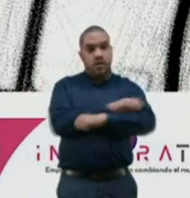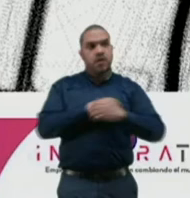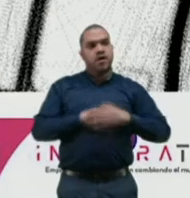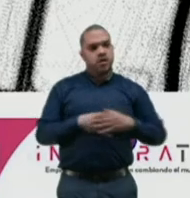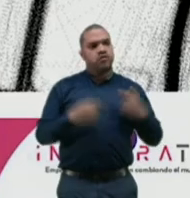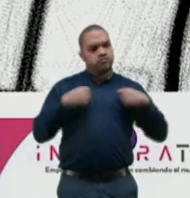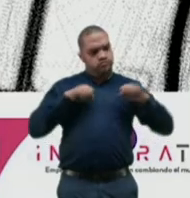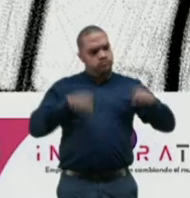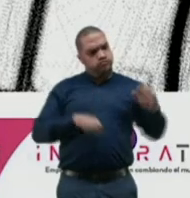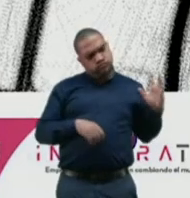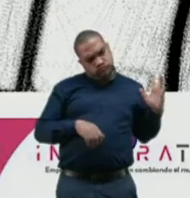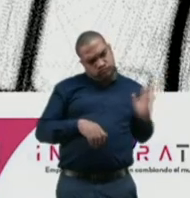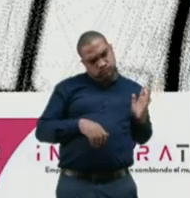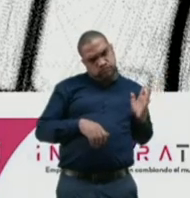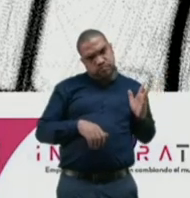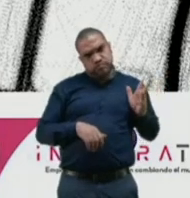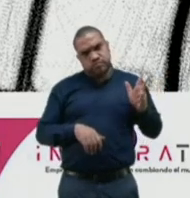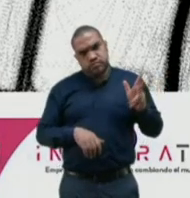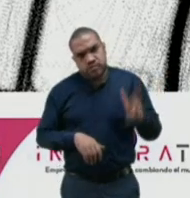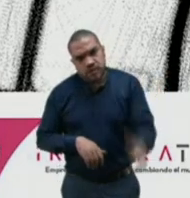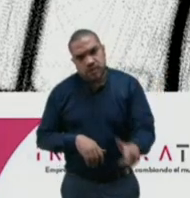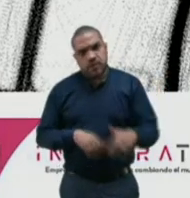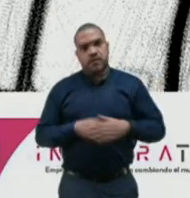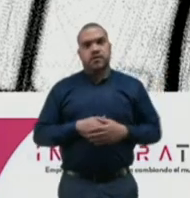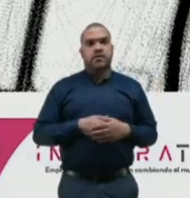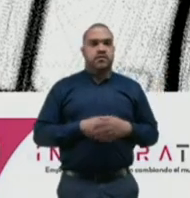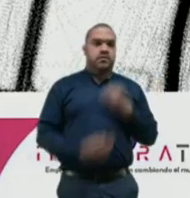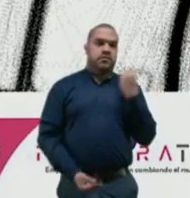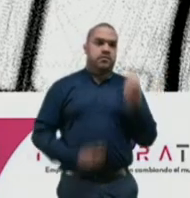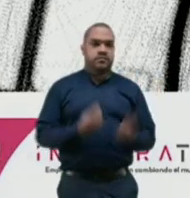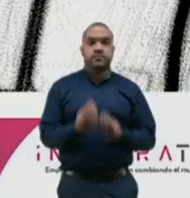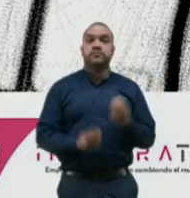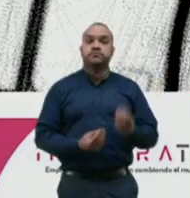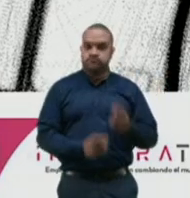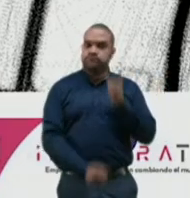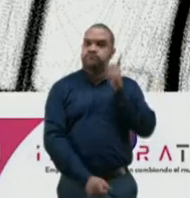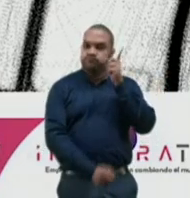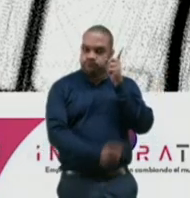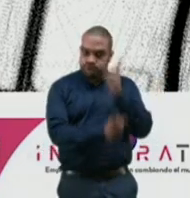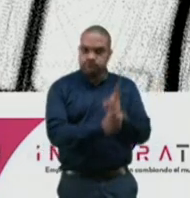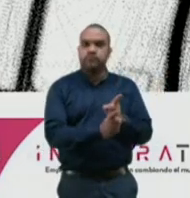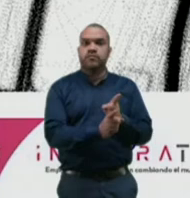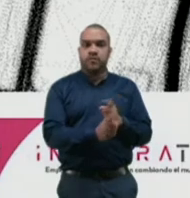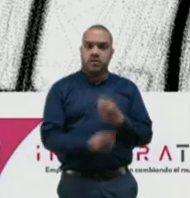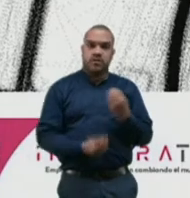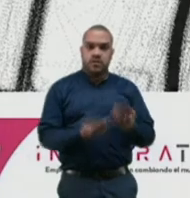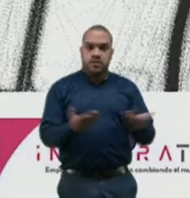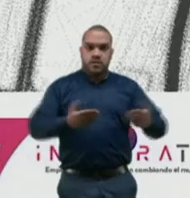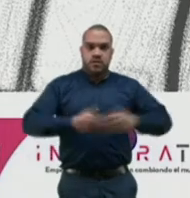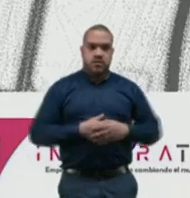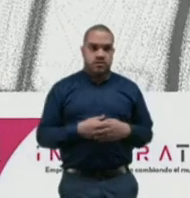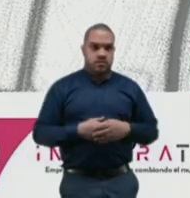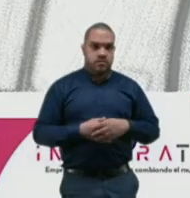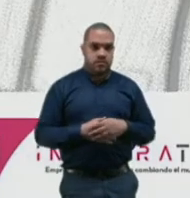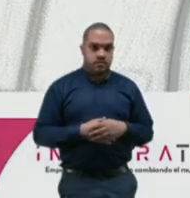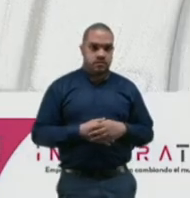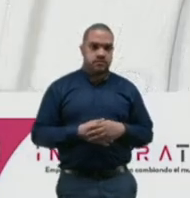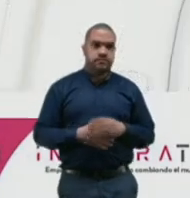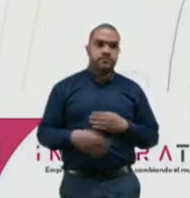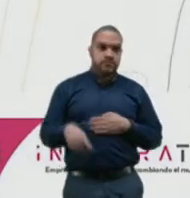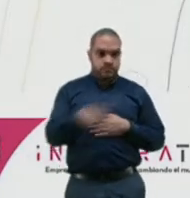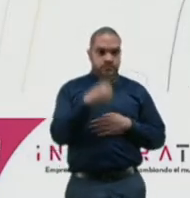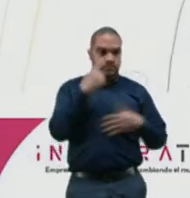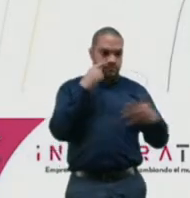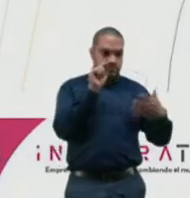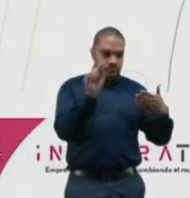describir algo y lo puedo crear. Y eso es lo que hicimos, efectivamente. Creamos una plataforma que tomó todos estos datos y generó